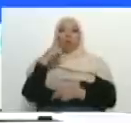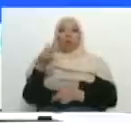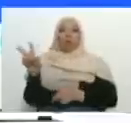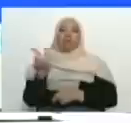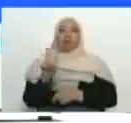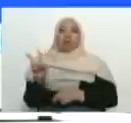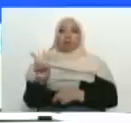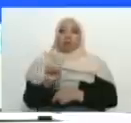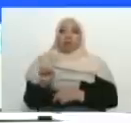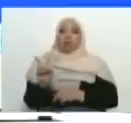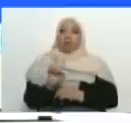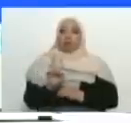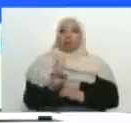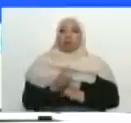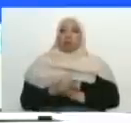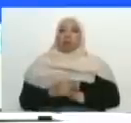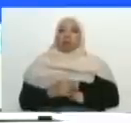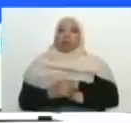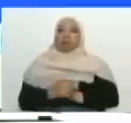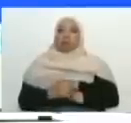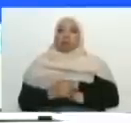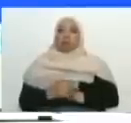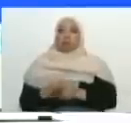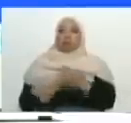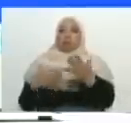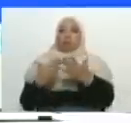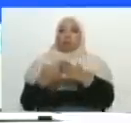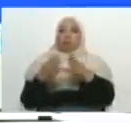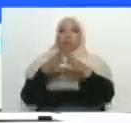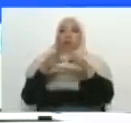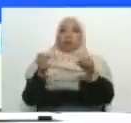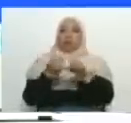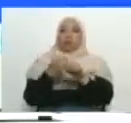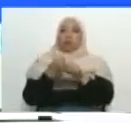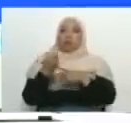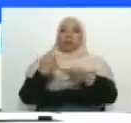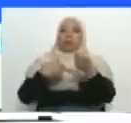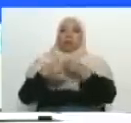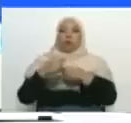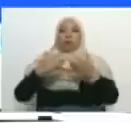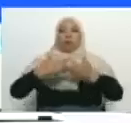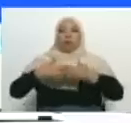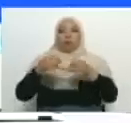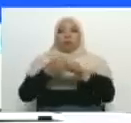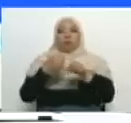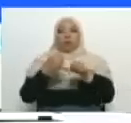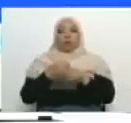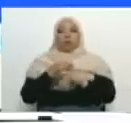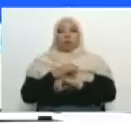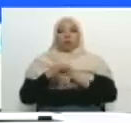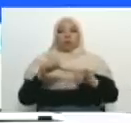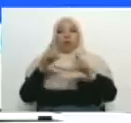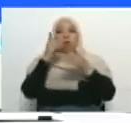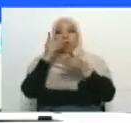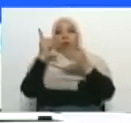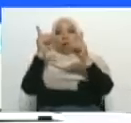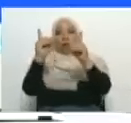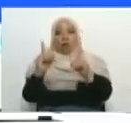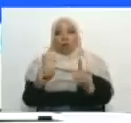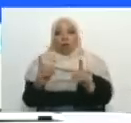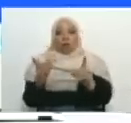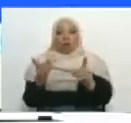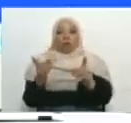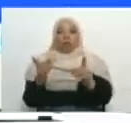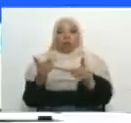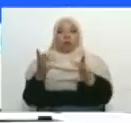PDVSA a que lleve adelante todas las negociaciones para que concluyan en acuerdos.